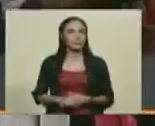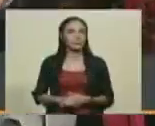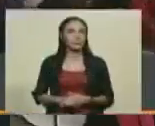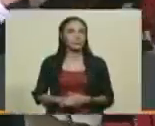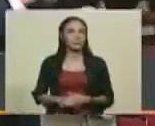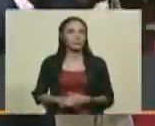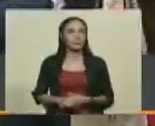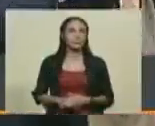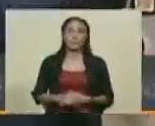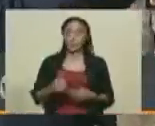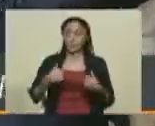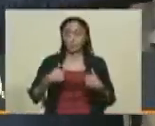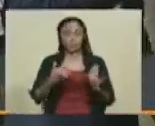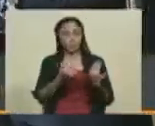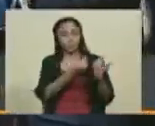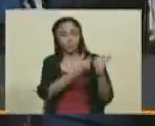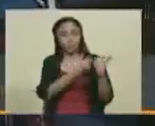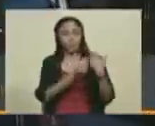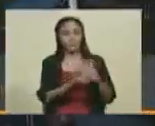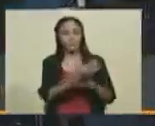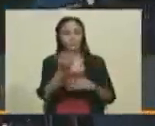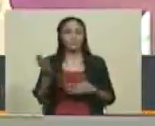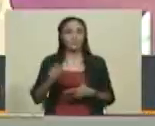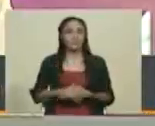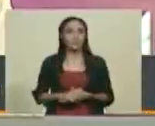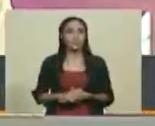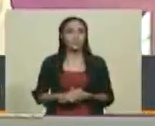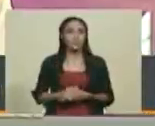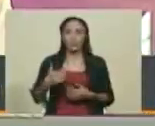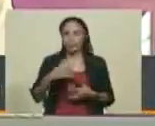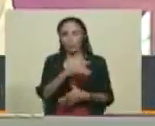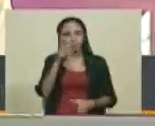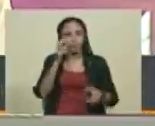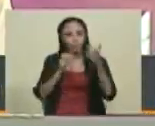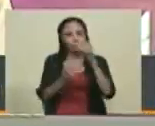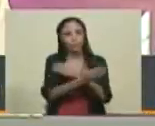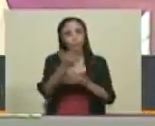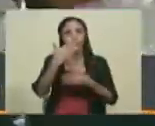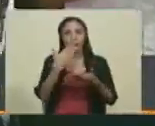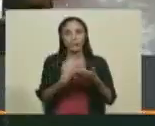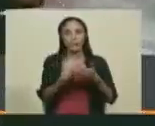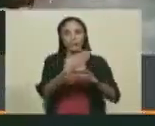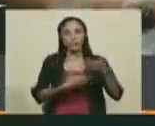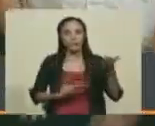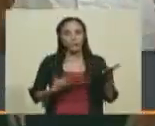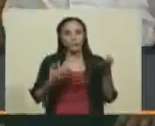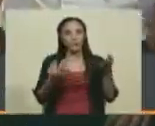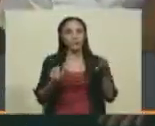Y vengo a comprometerme con ustedes, hermanos, hermanas. Vengo a escucharlos a ustedes.